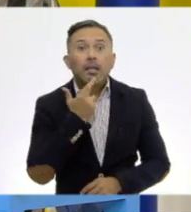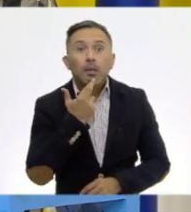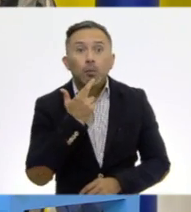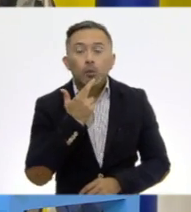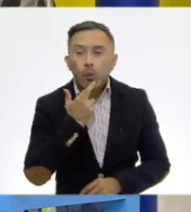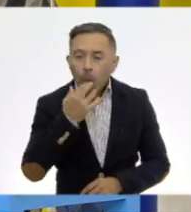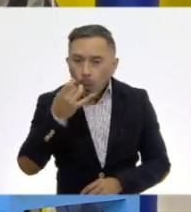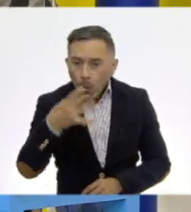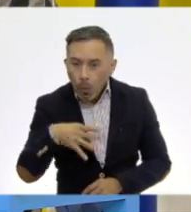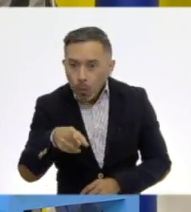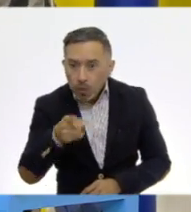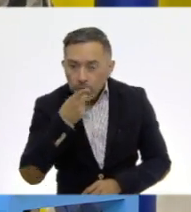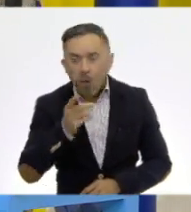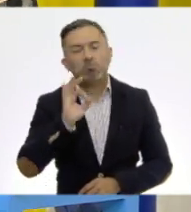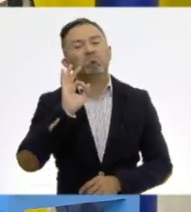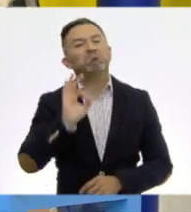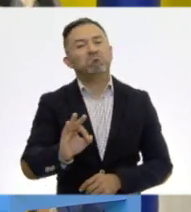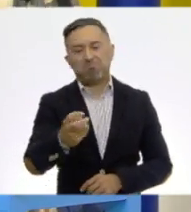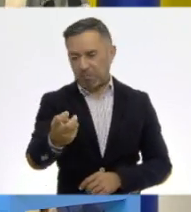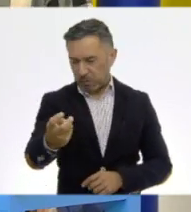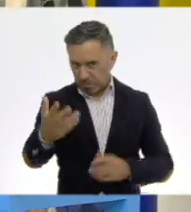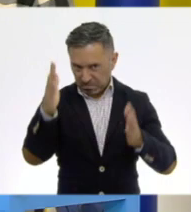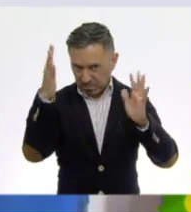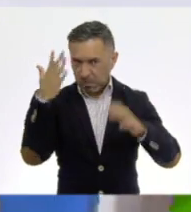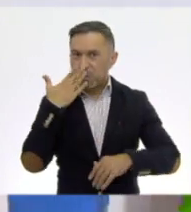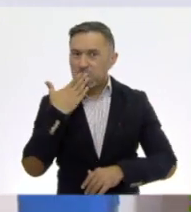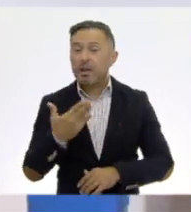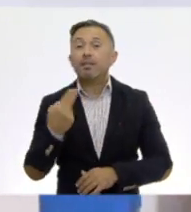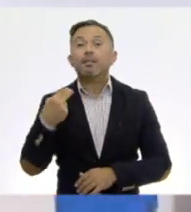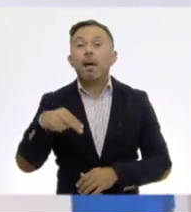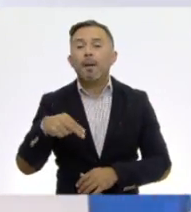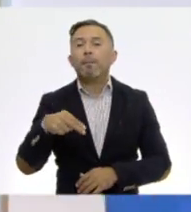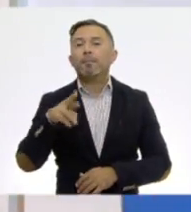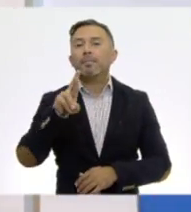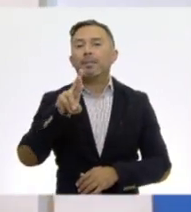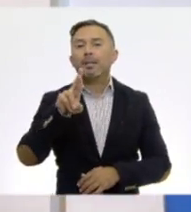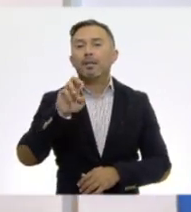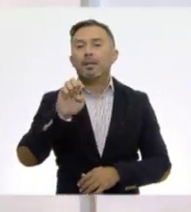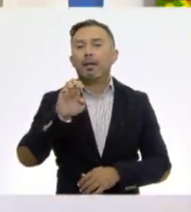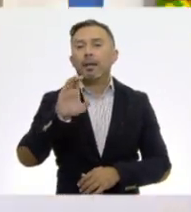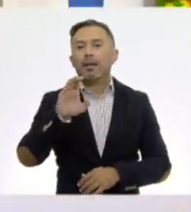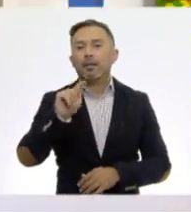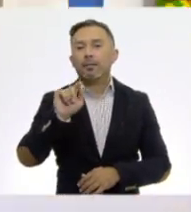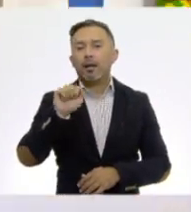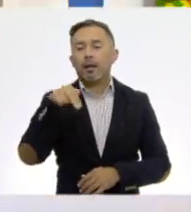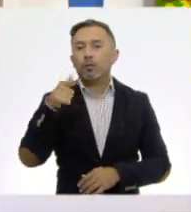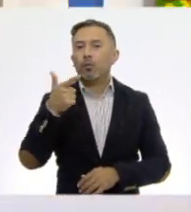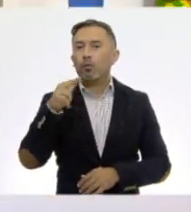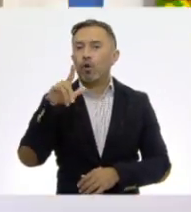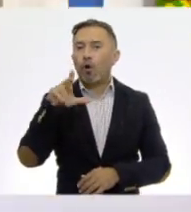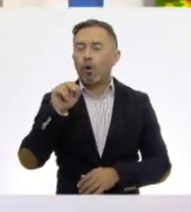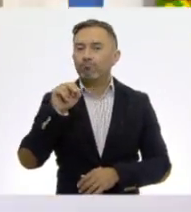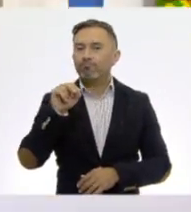llama rectángulo. ¡Ay, tienes cuatro palomitas! ¡Muy bien! Pero ¿sabes